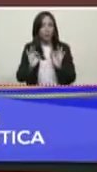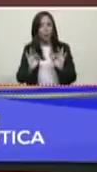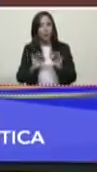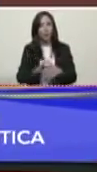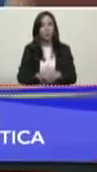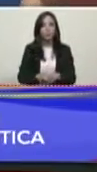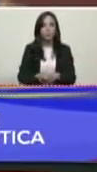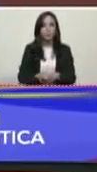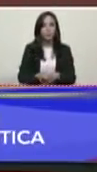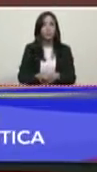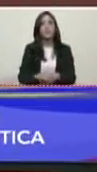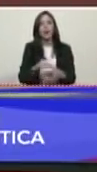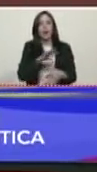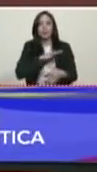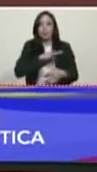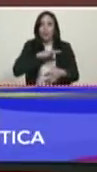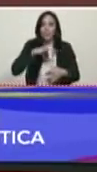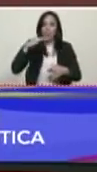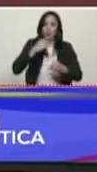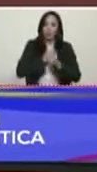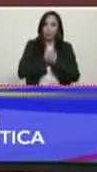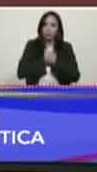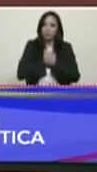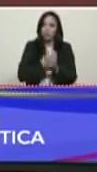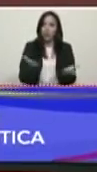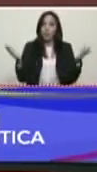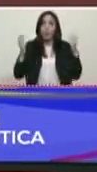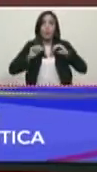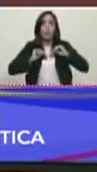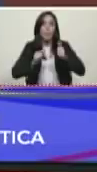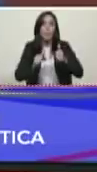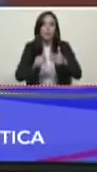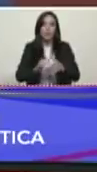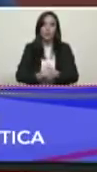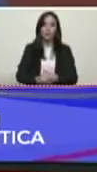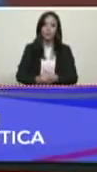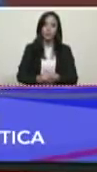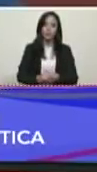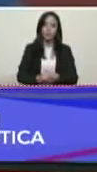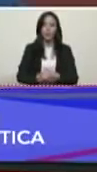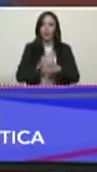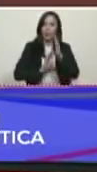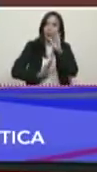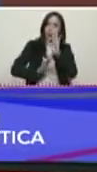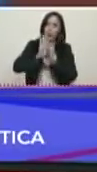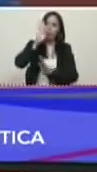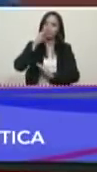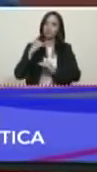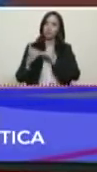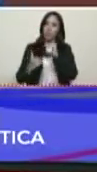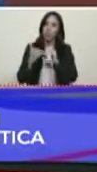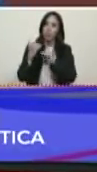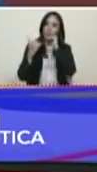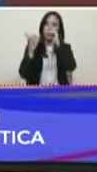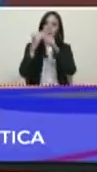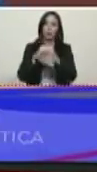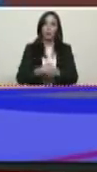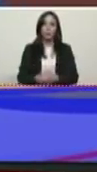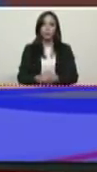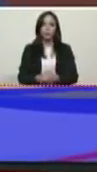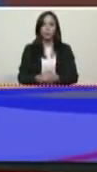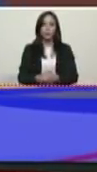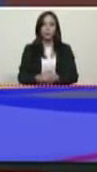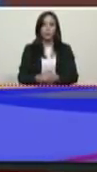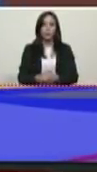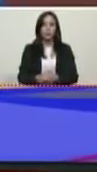con un nuevo espíritu es lo que llamo el nuevo comienzo un nuevo comienzo un nuevo comienzo del espíritu aquí del alma